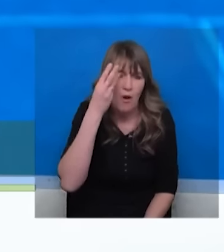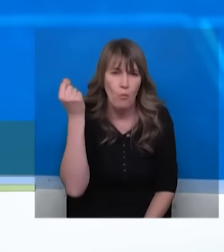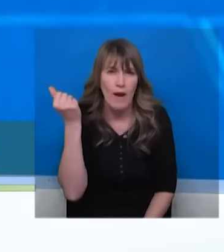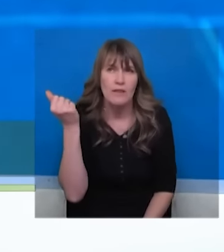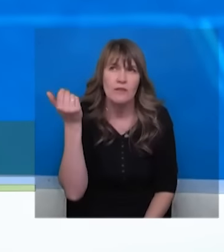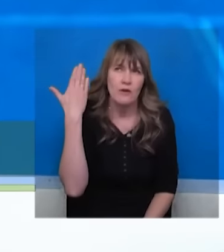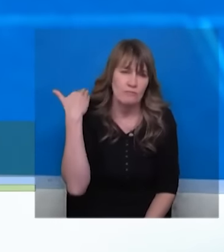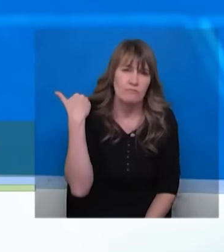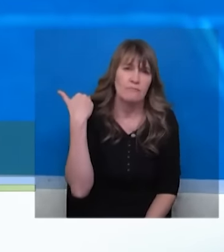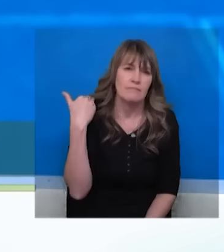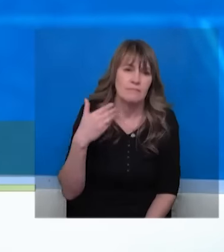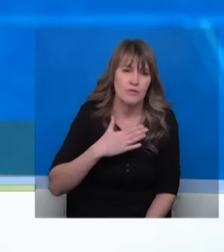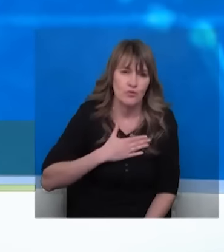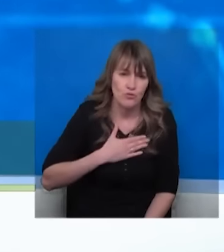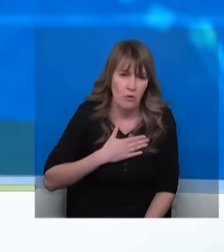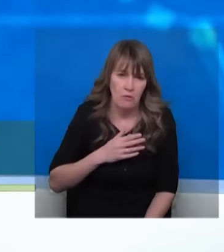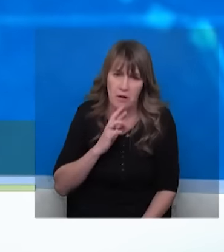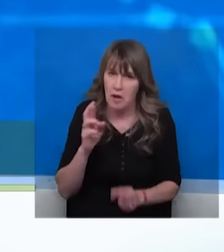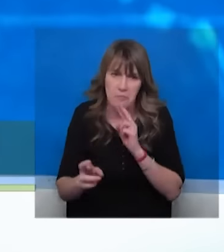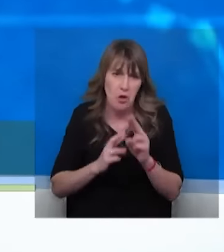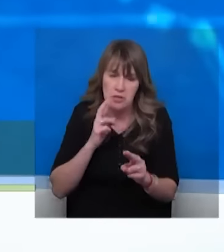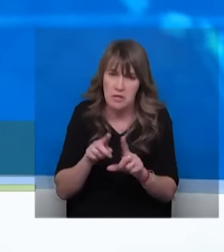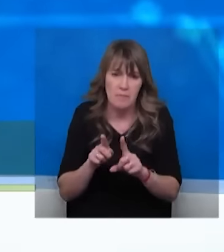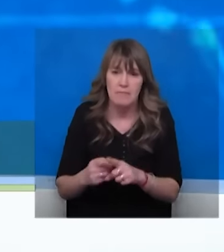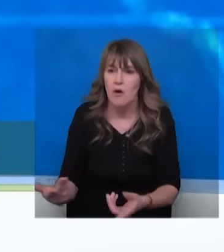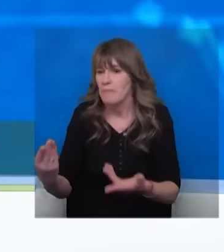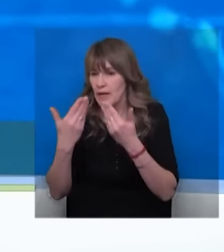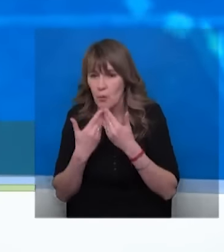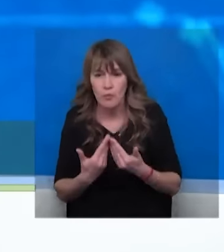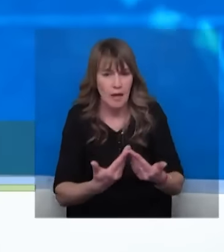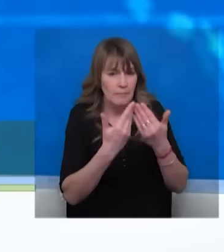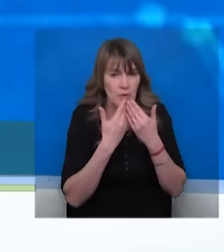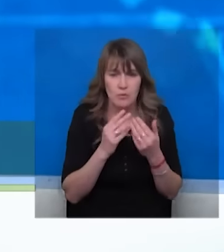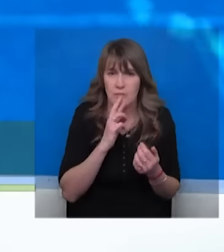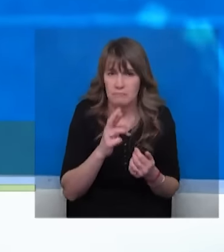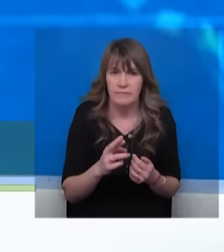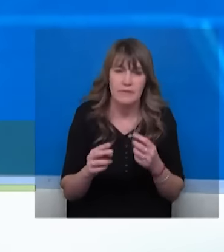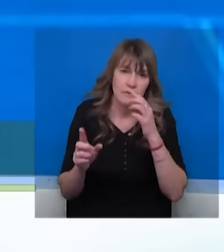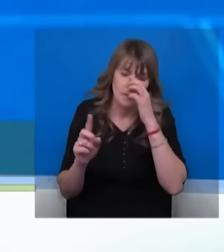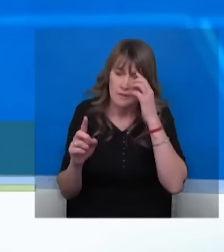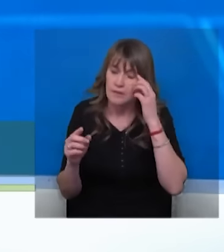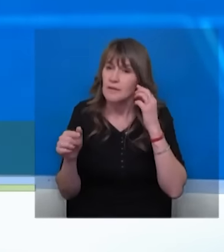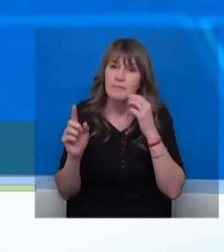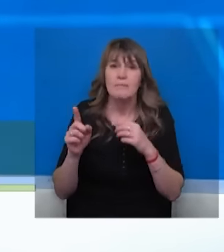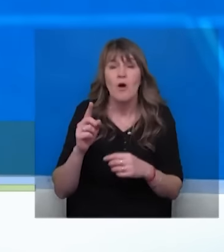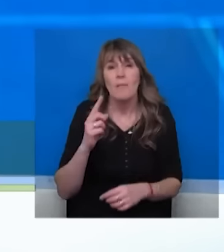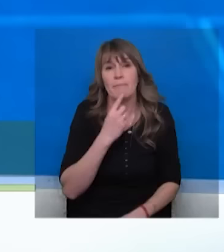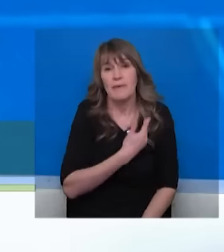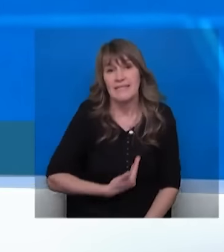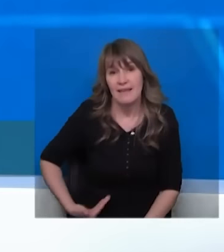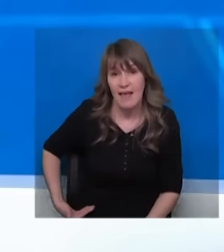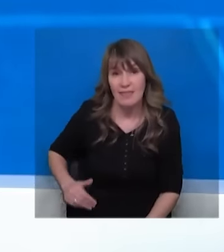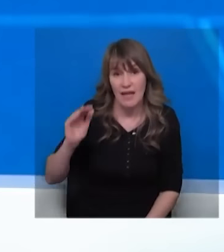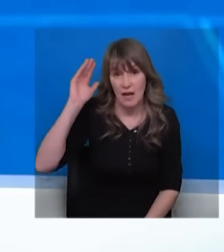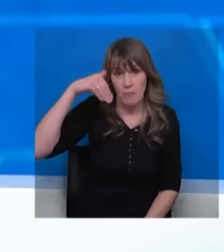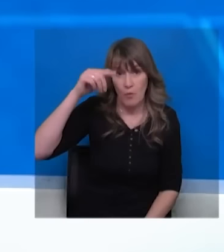pero pero respondí lo todo lo que me pregun prar eso específicamente no me lo preguntaron pero fue el propio presidente de la república el que el que lo